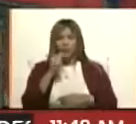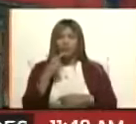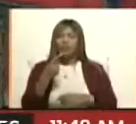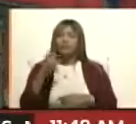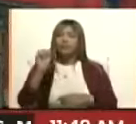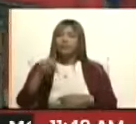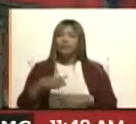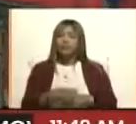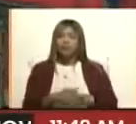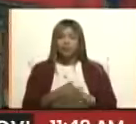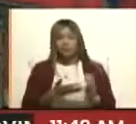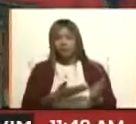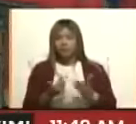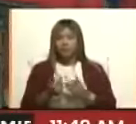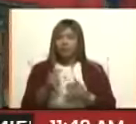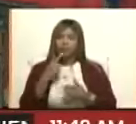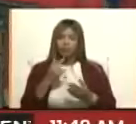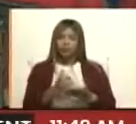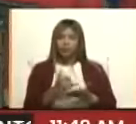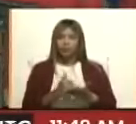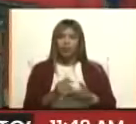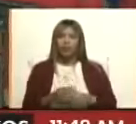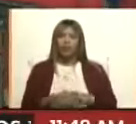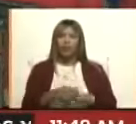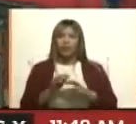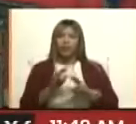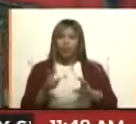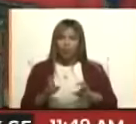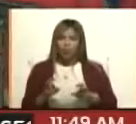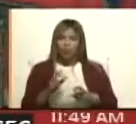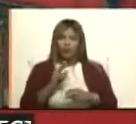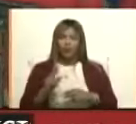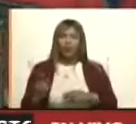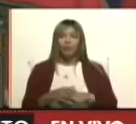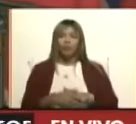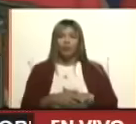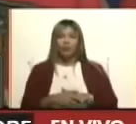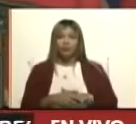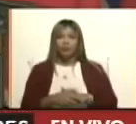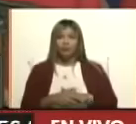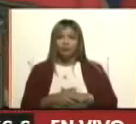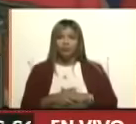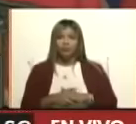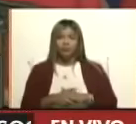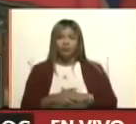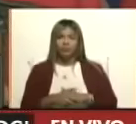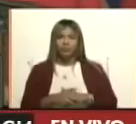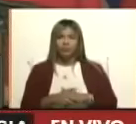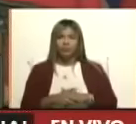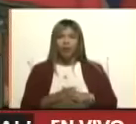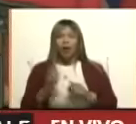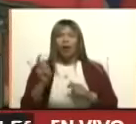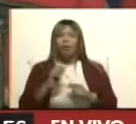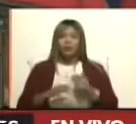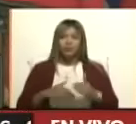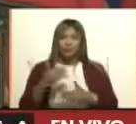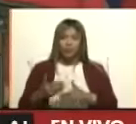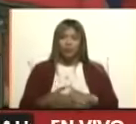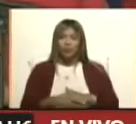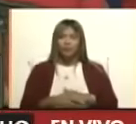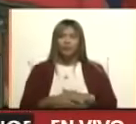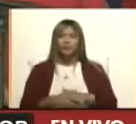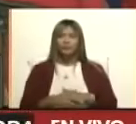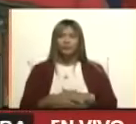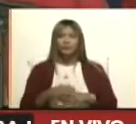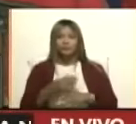sí, vamos a dando una nueva república. Meses después, un